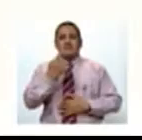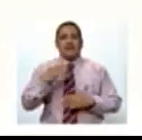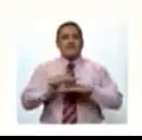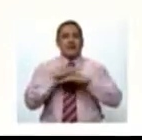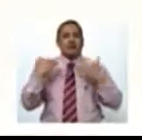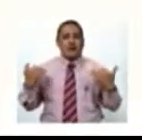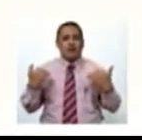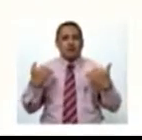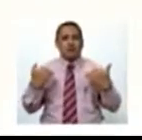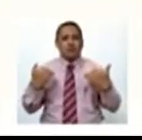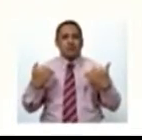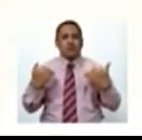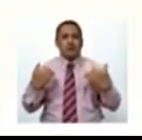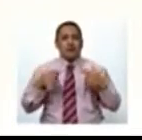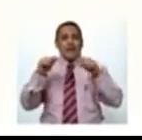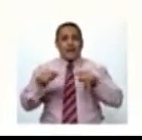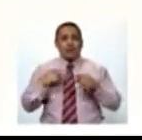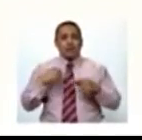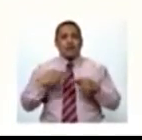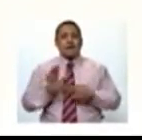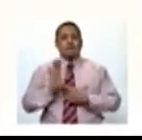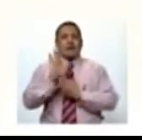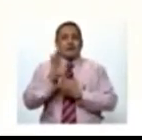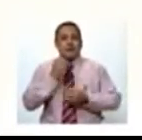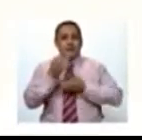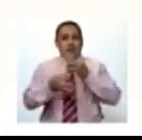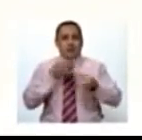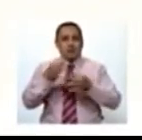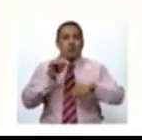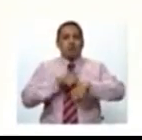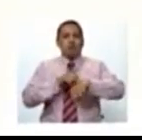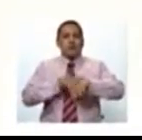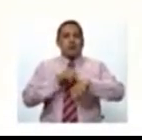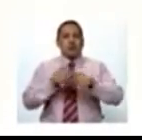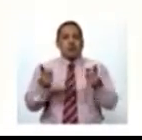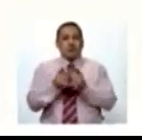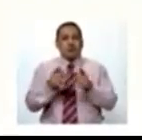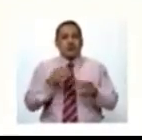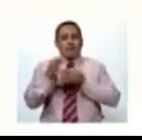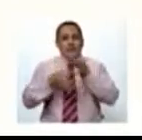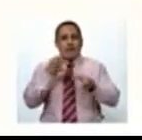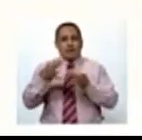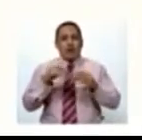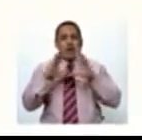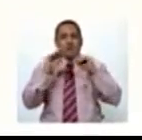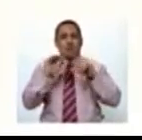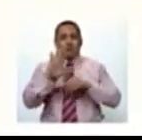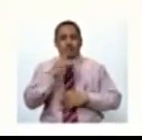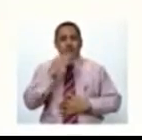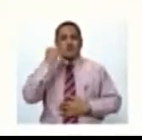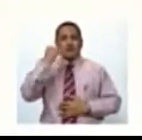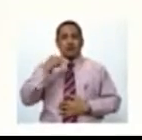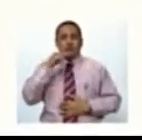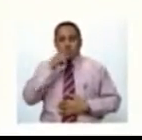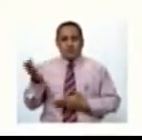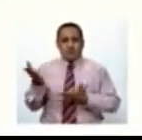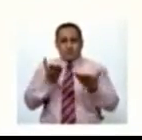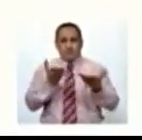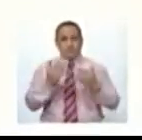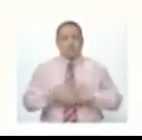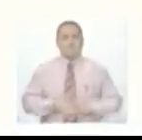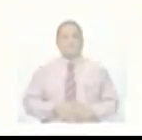afectando esto que les comento, el plazo razonable. Hoy hablamos de eso en Tus Derechos. Soy Rocío Aliaga.